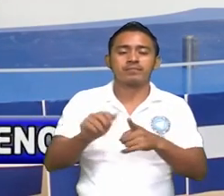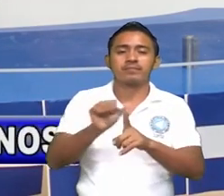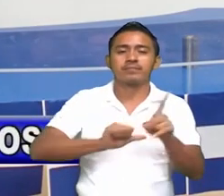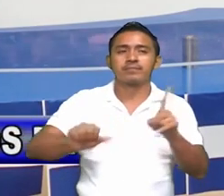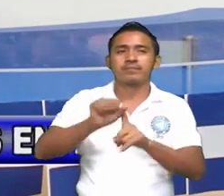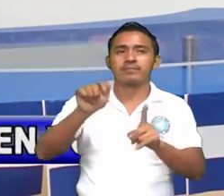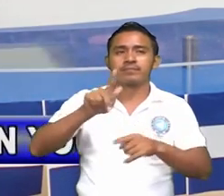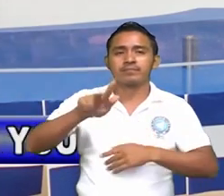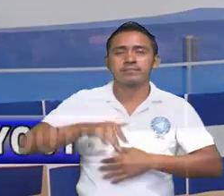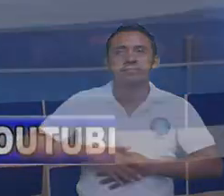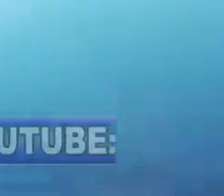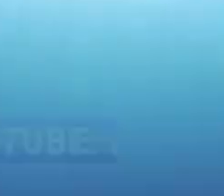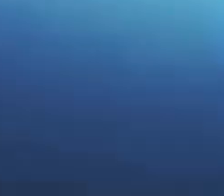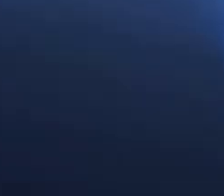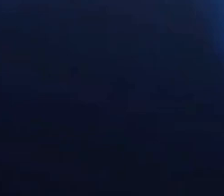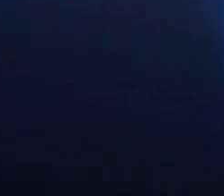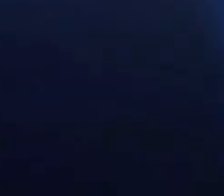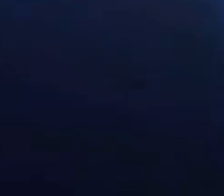TV.